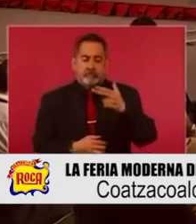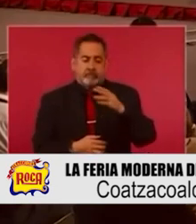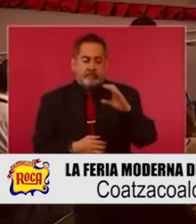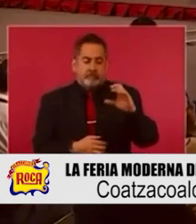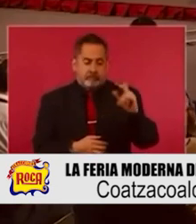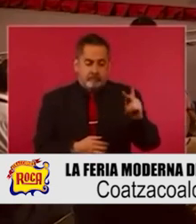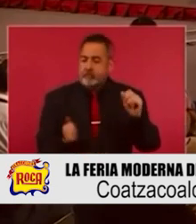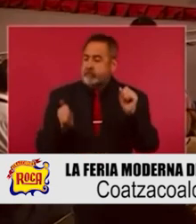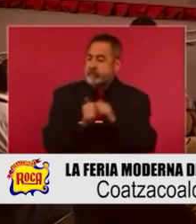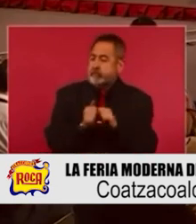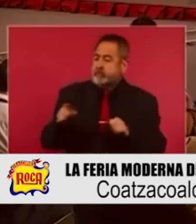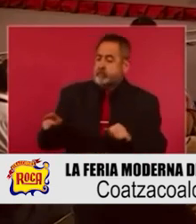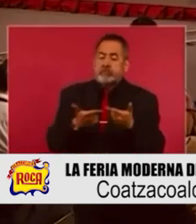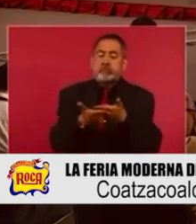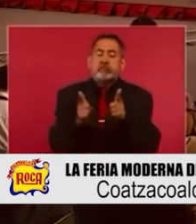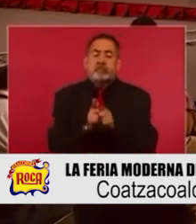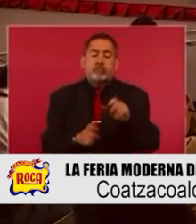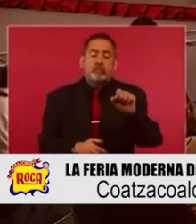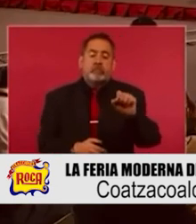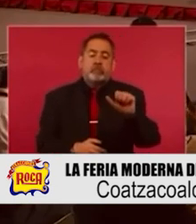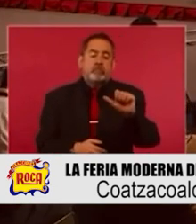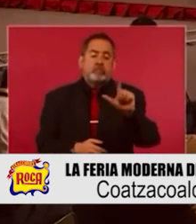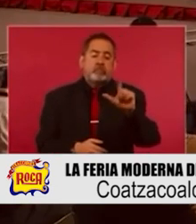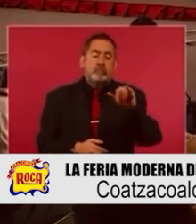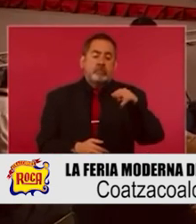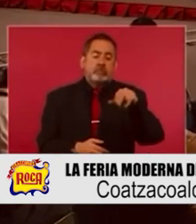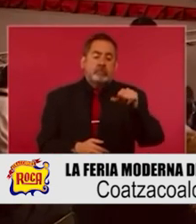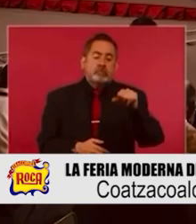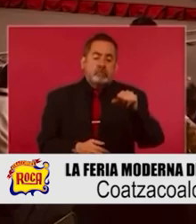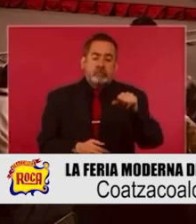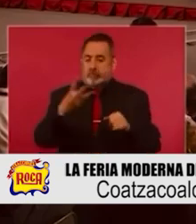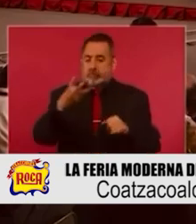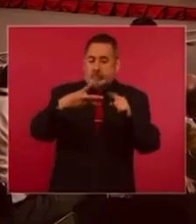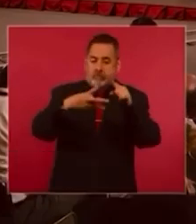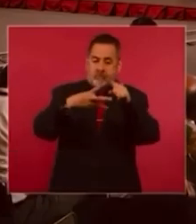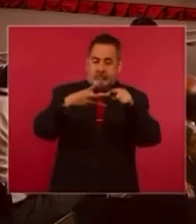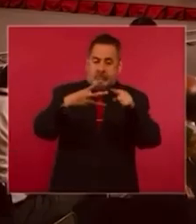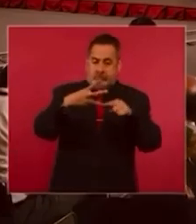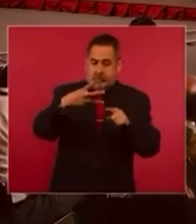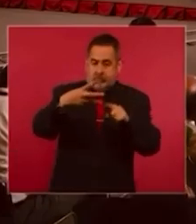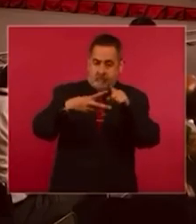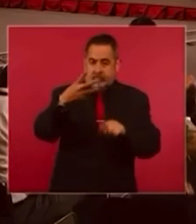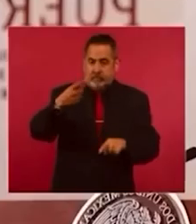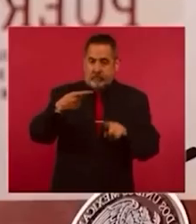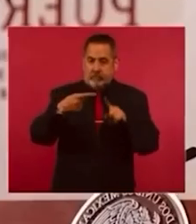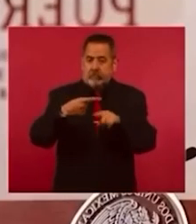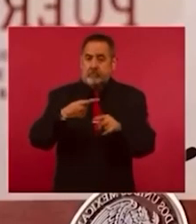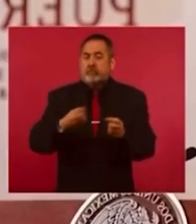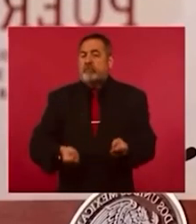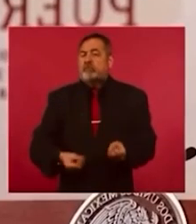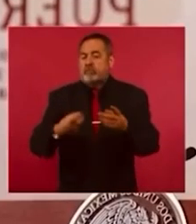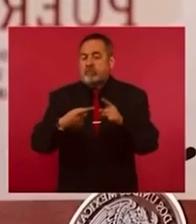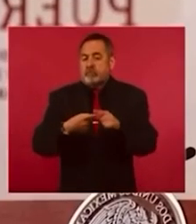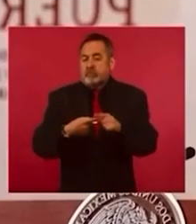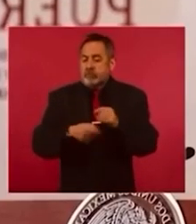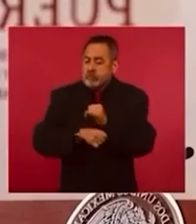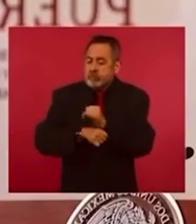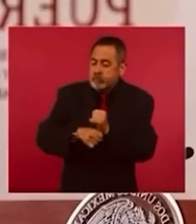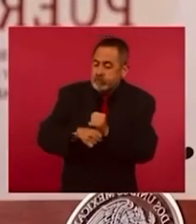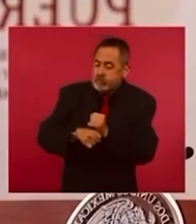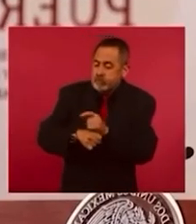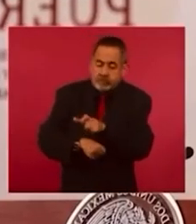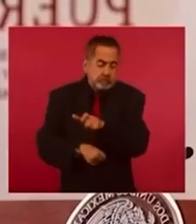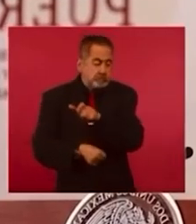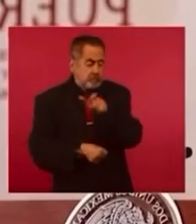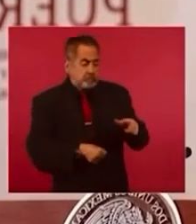la suprema corte eerc su facultad excepcional de atracción con lo cual se suspendió temporalmente la resolución bueno en